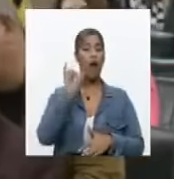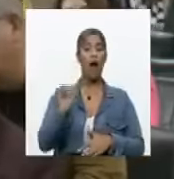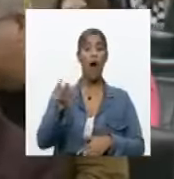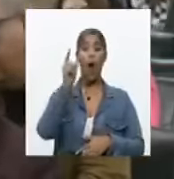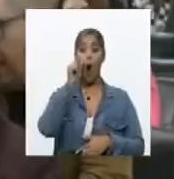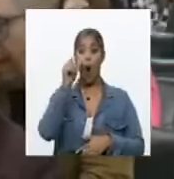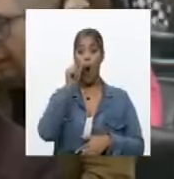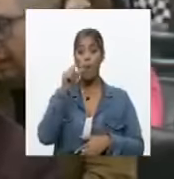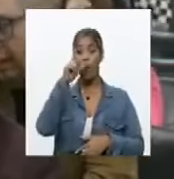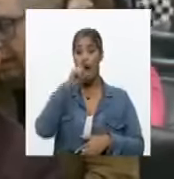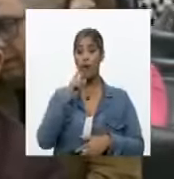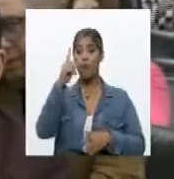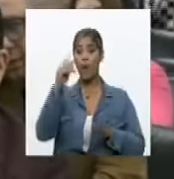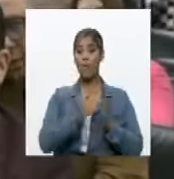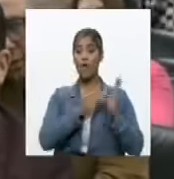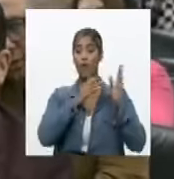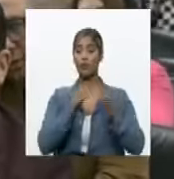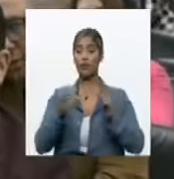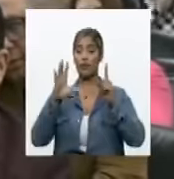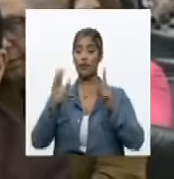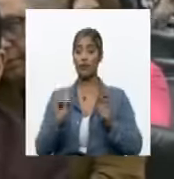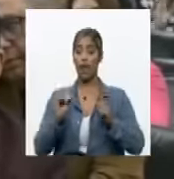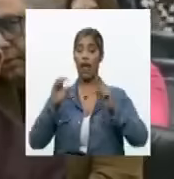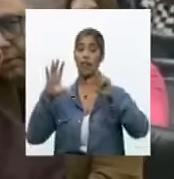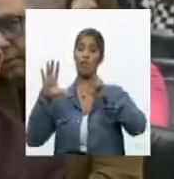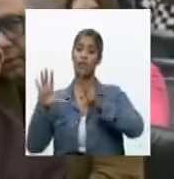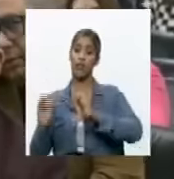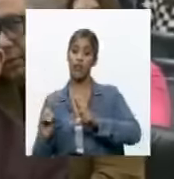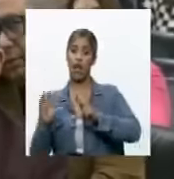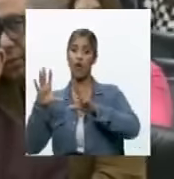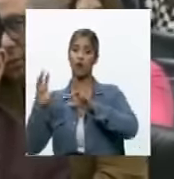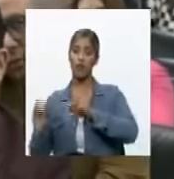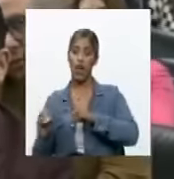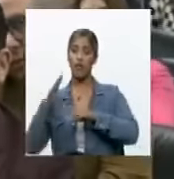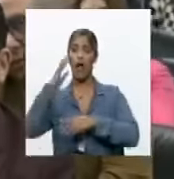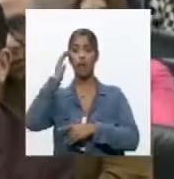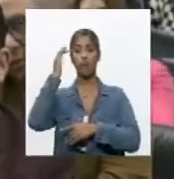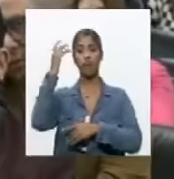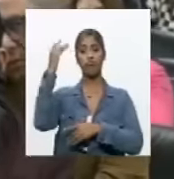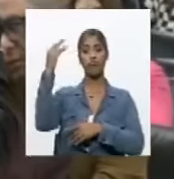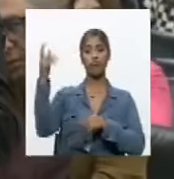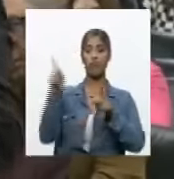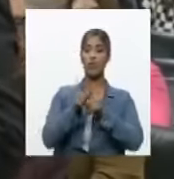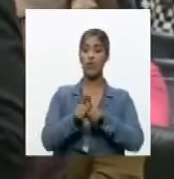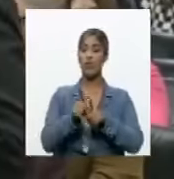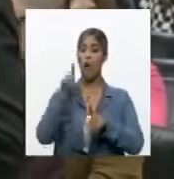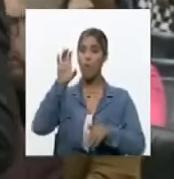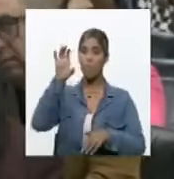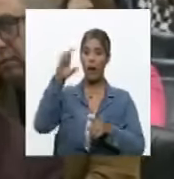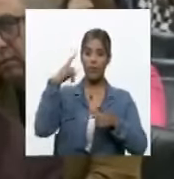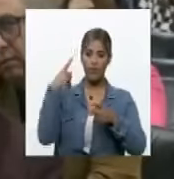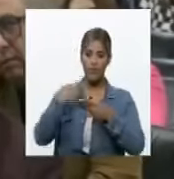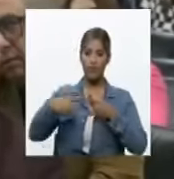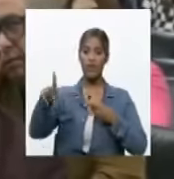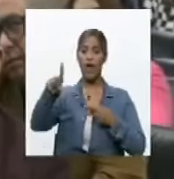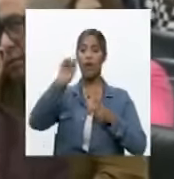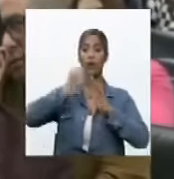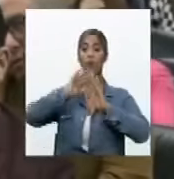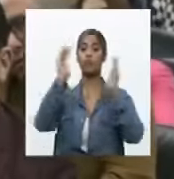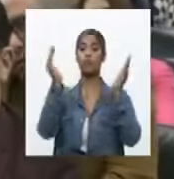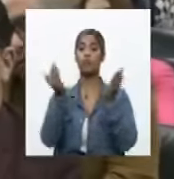que en los años 60, 70, 80, 90 soñaron con una patria distinta, con un